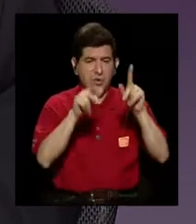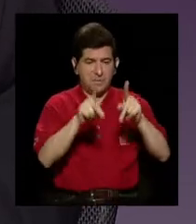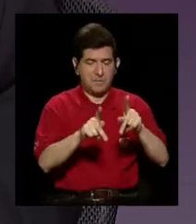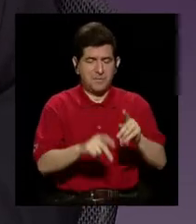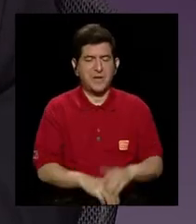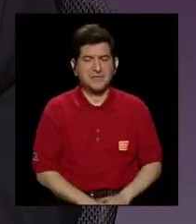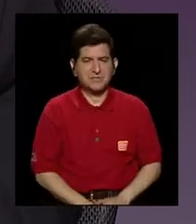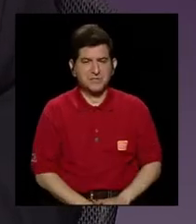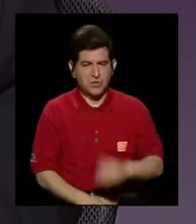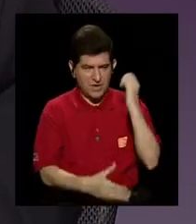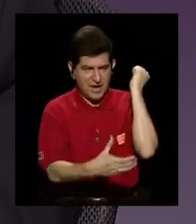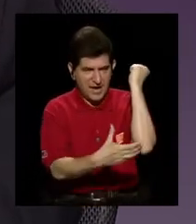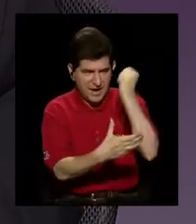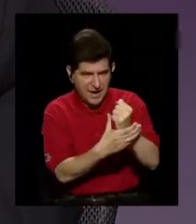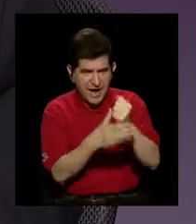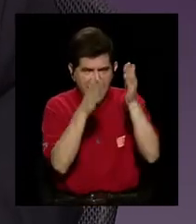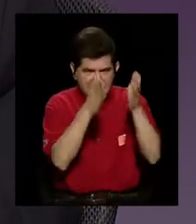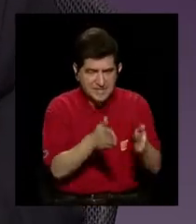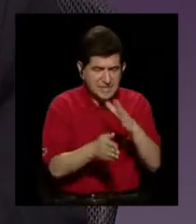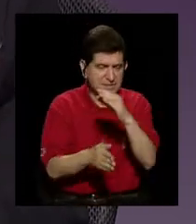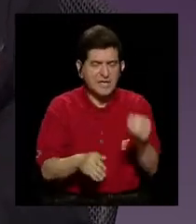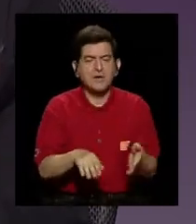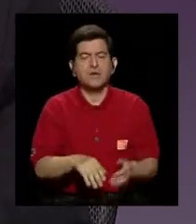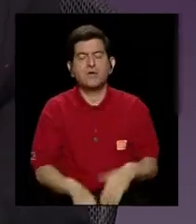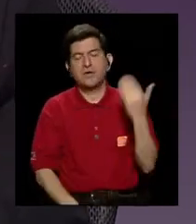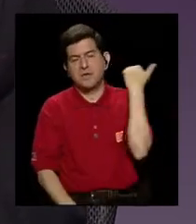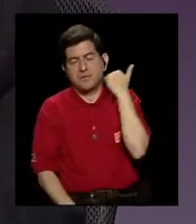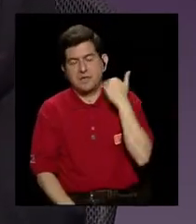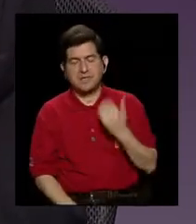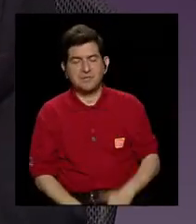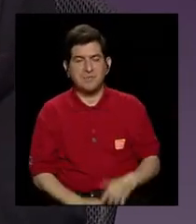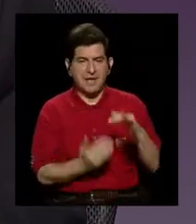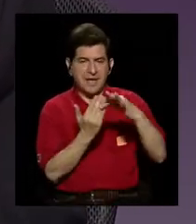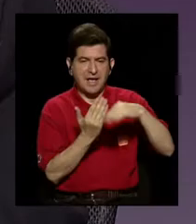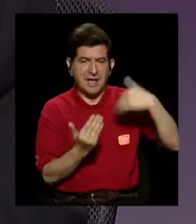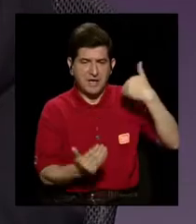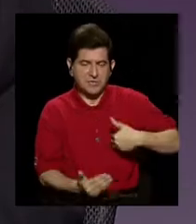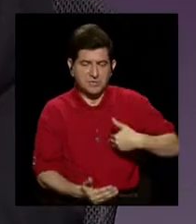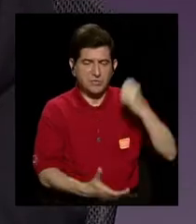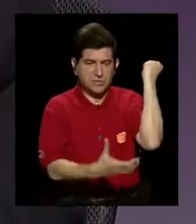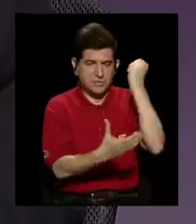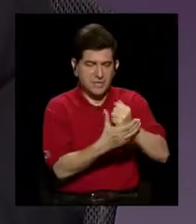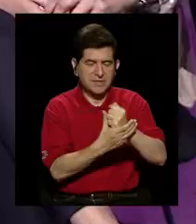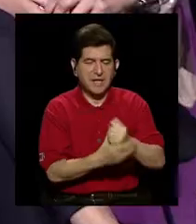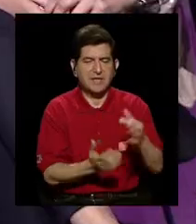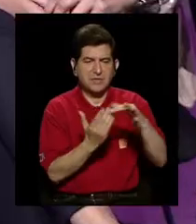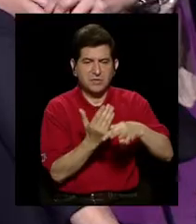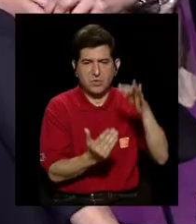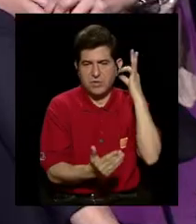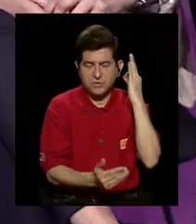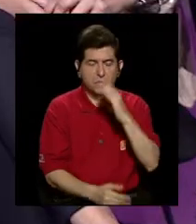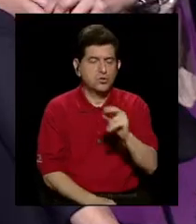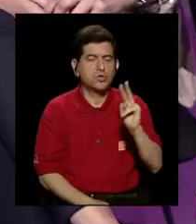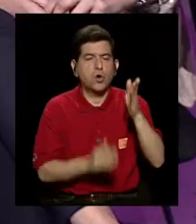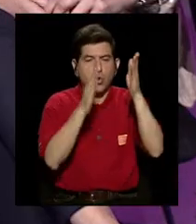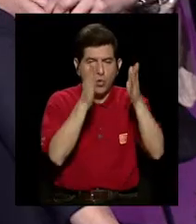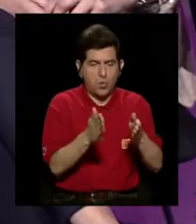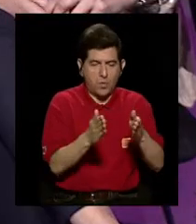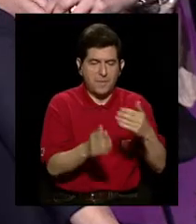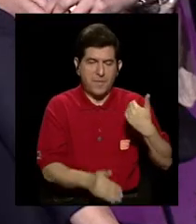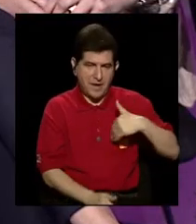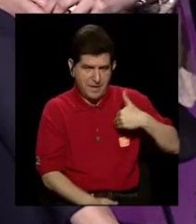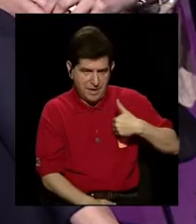relación entre el victimario y la víctima, que sería de que es el esposo matando a la esposa, o